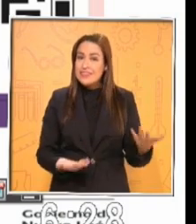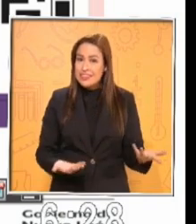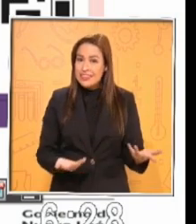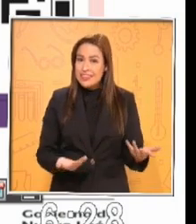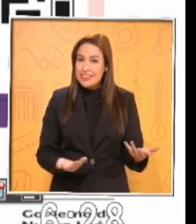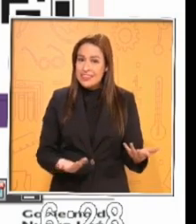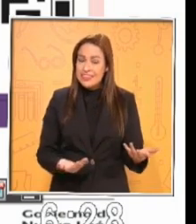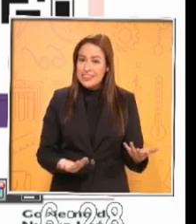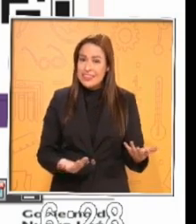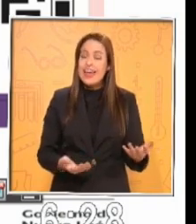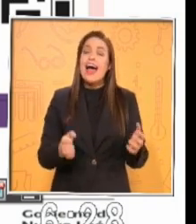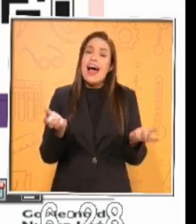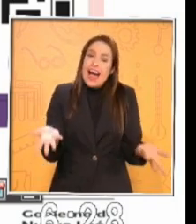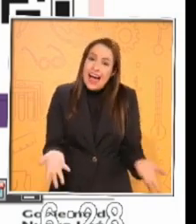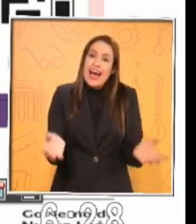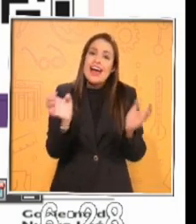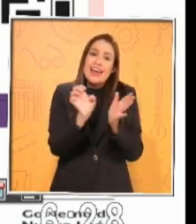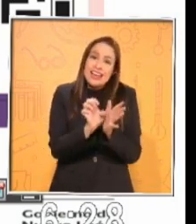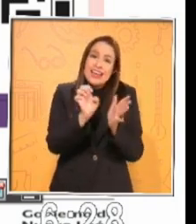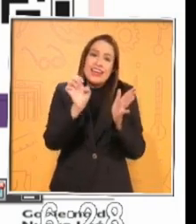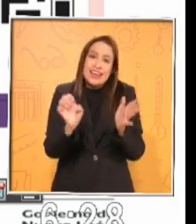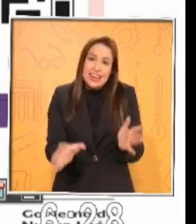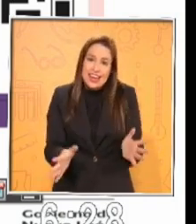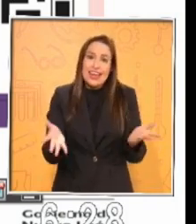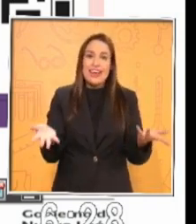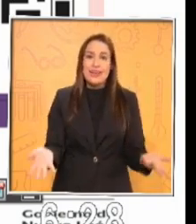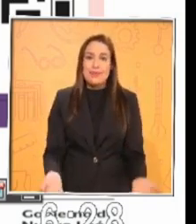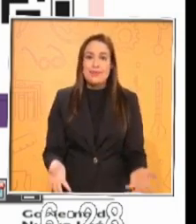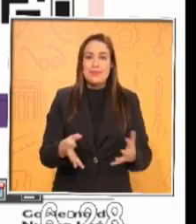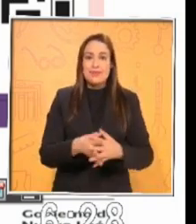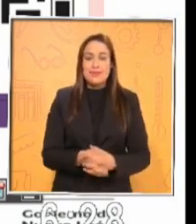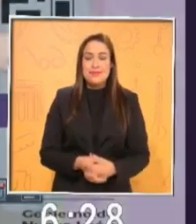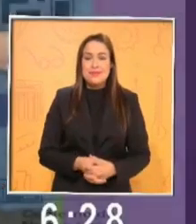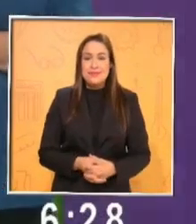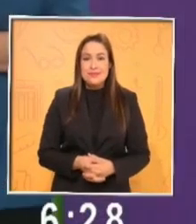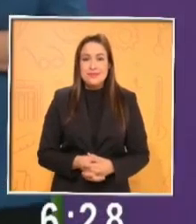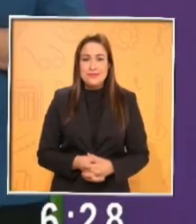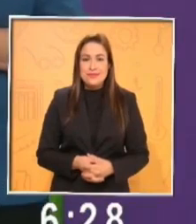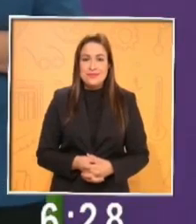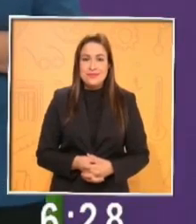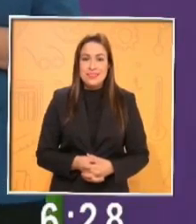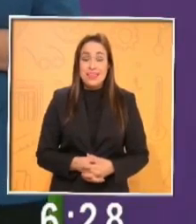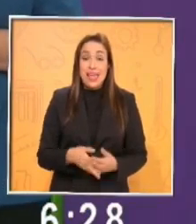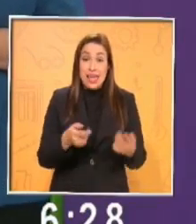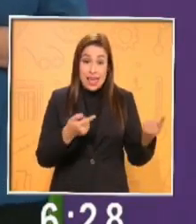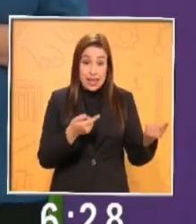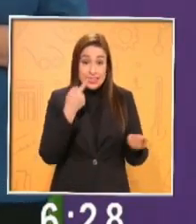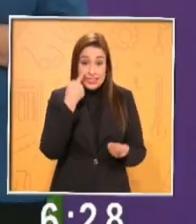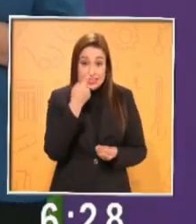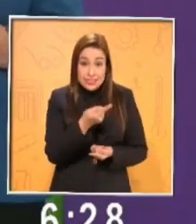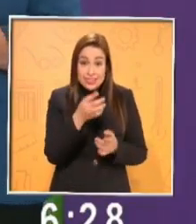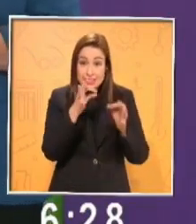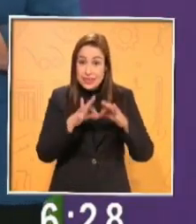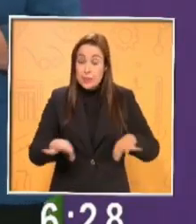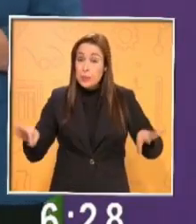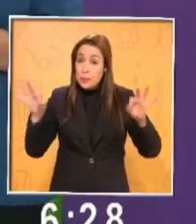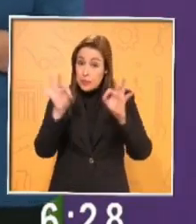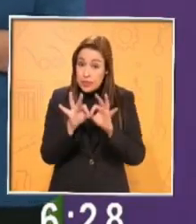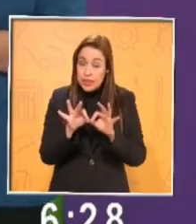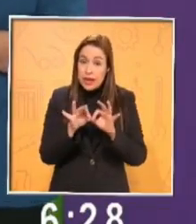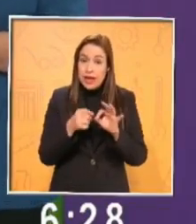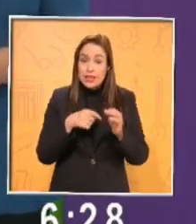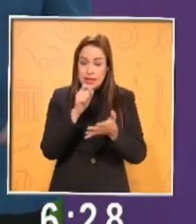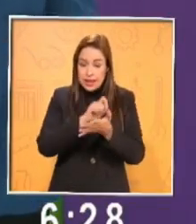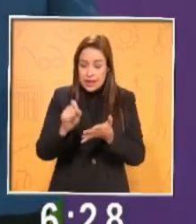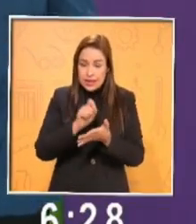el nexo de ejemplos. Por ejemplo, y así vemos que es importante en la redacción del artículo